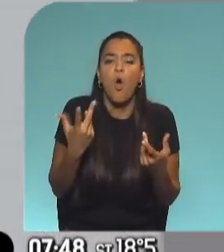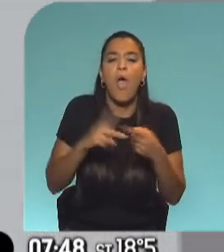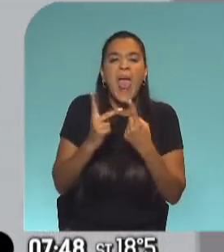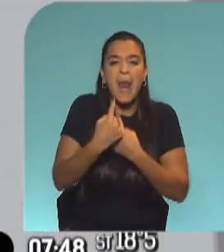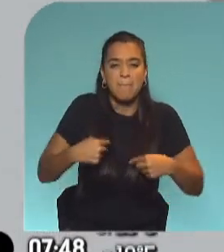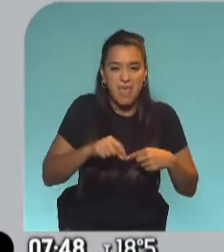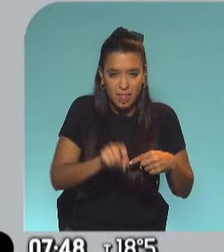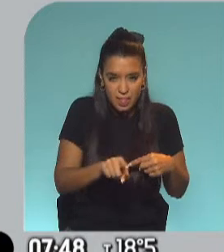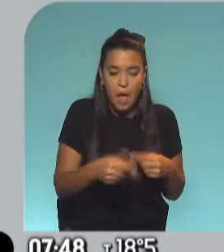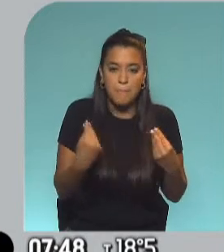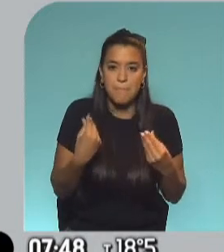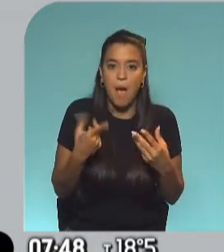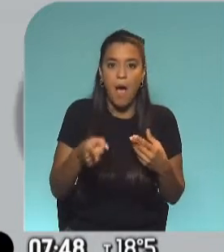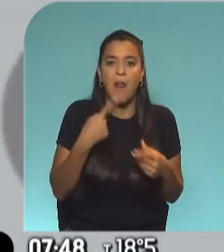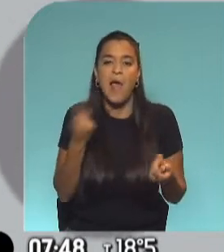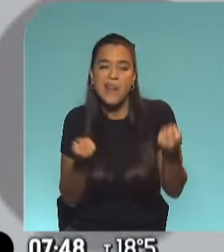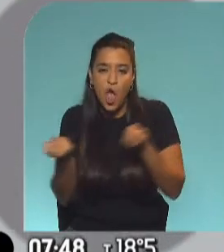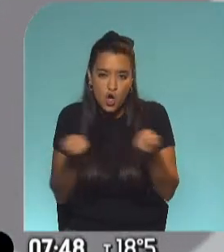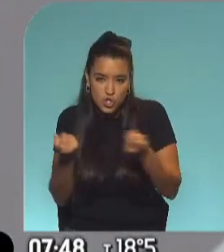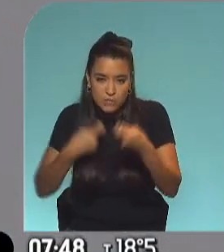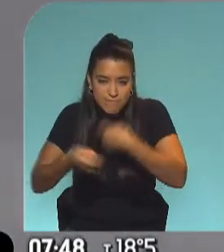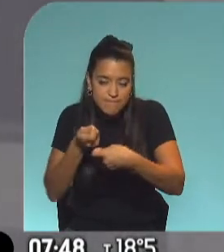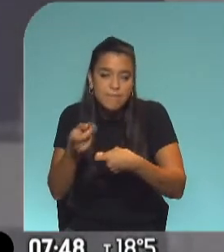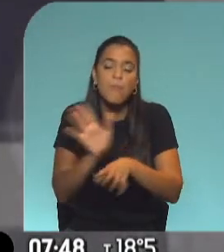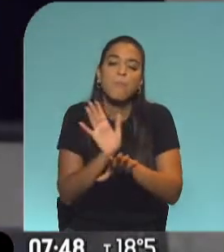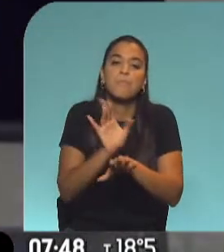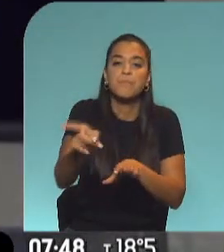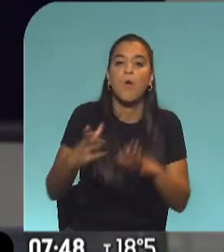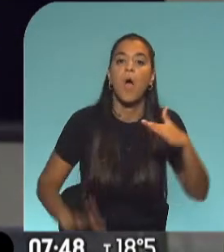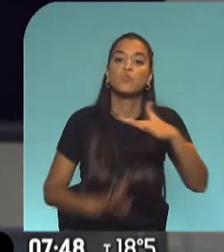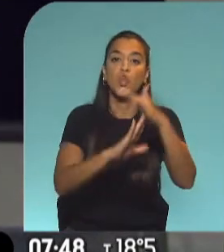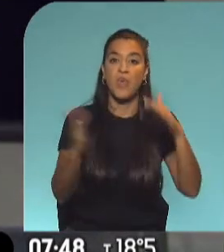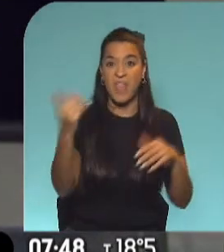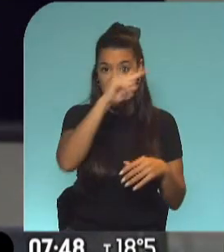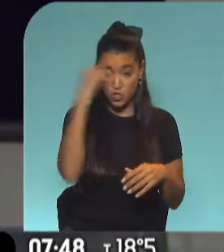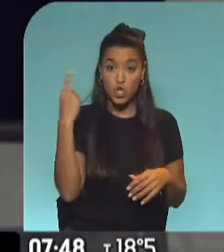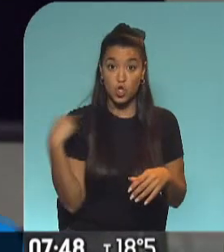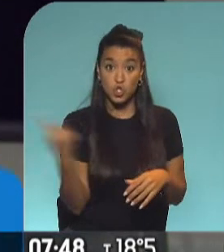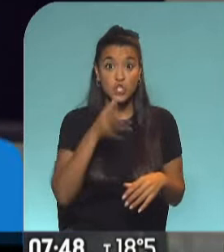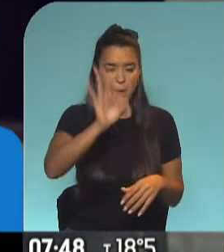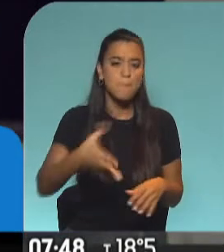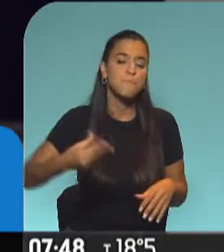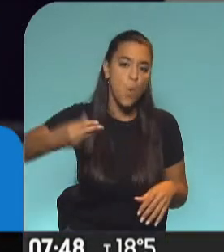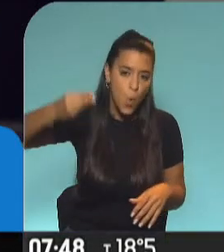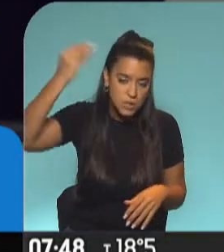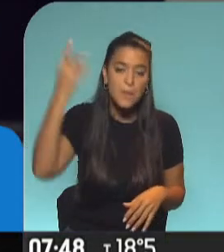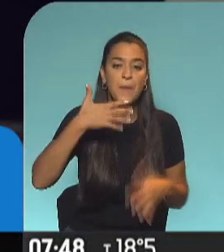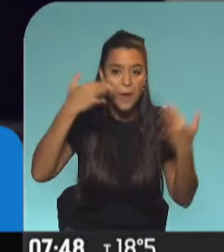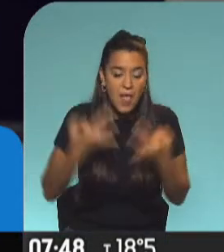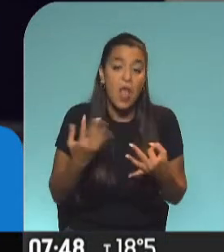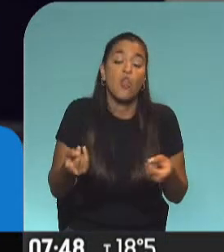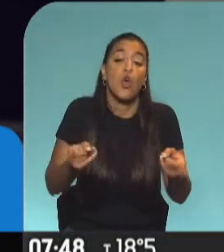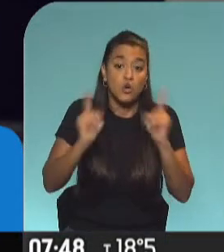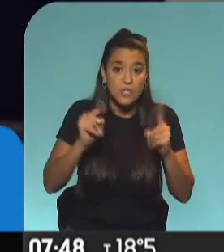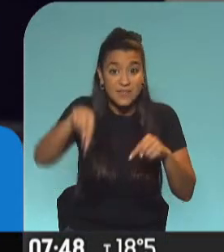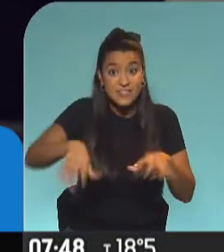herramienta para forzar la negociación, en este caso con las autoridades nacionales. Sabemos que muchas veces, y es cierto, los docentes